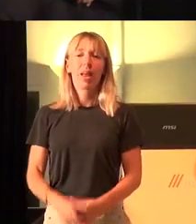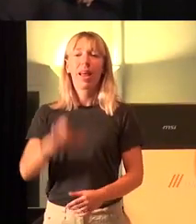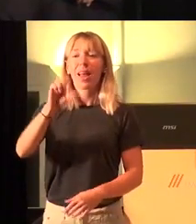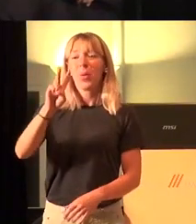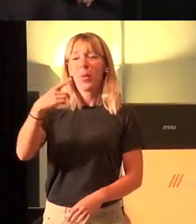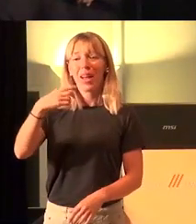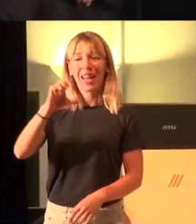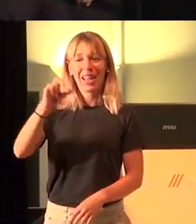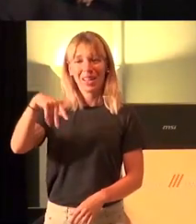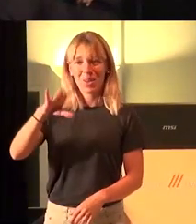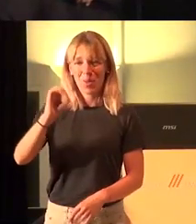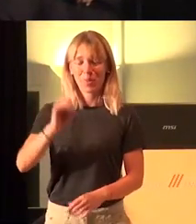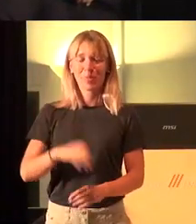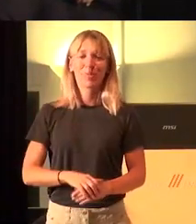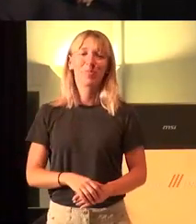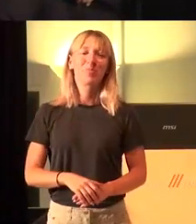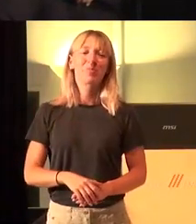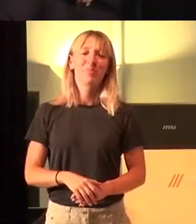Eugenia.